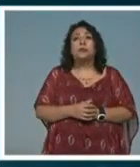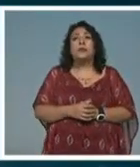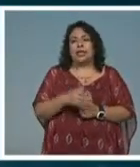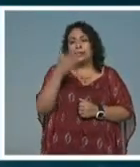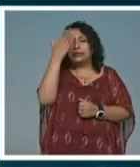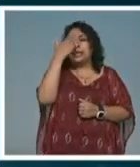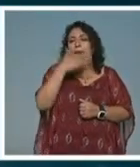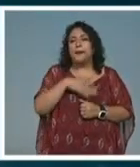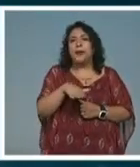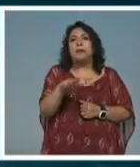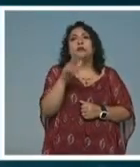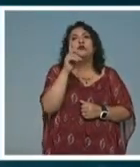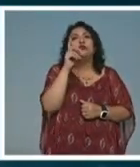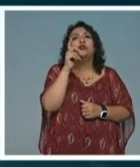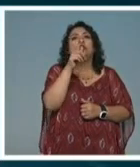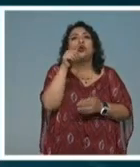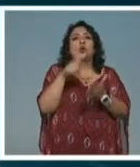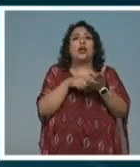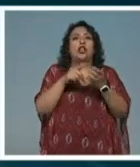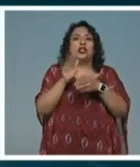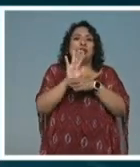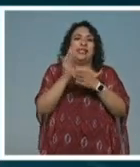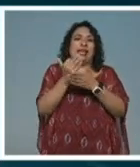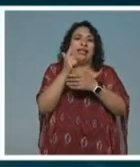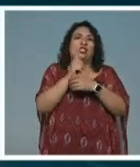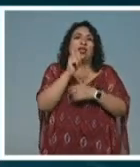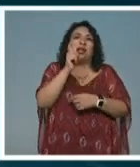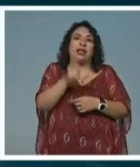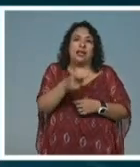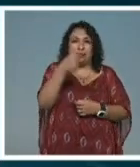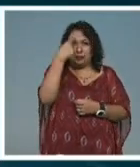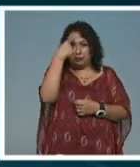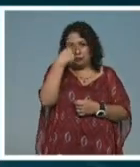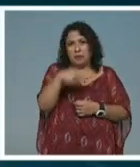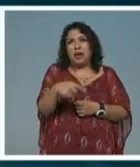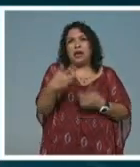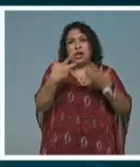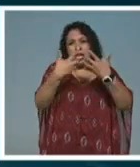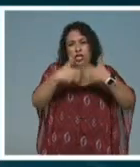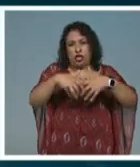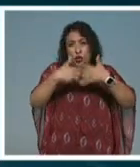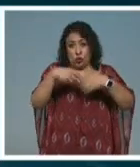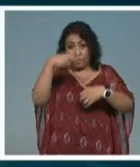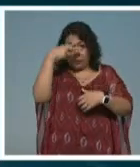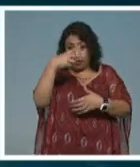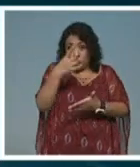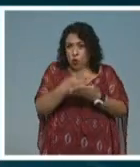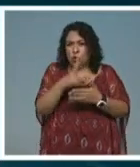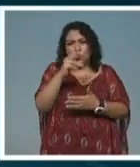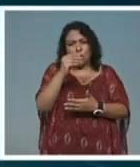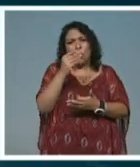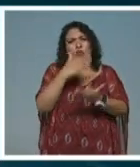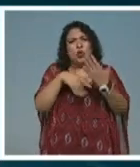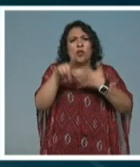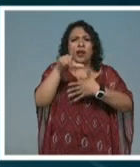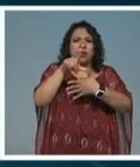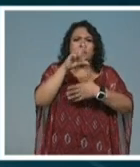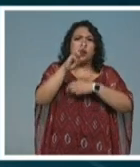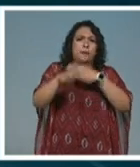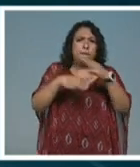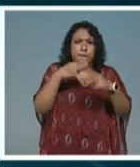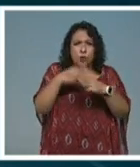Sabemos perfectamente lo que Cineteca Nacional significa para la industria, no solo en México, sino en toda Latinoamérica y en el